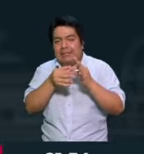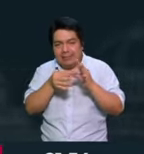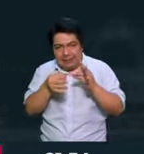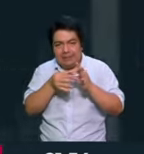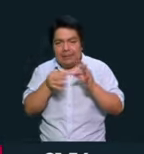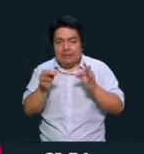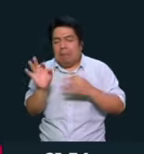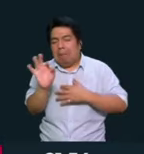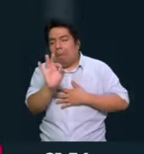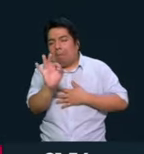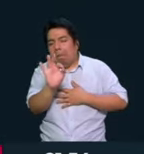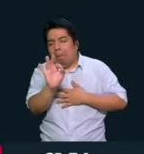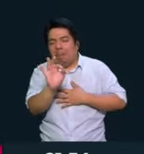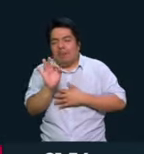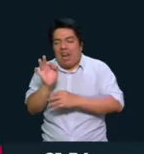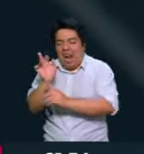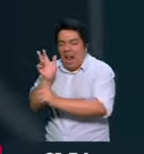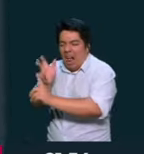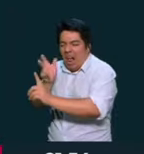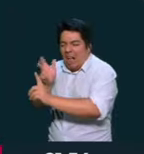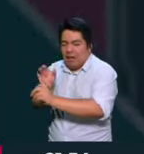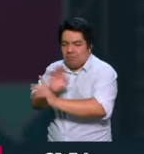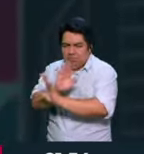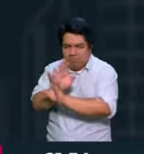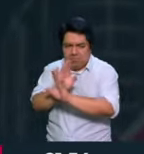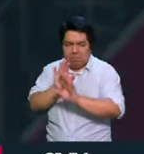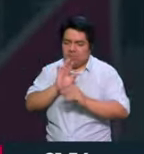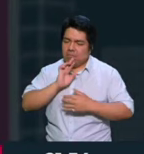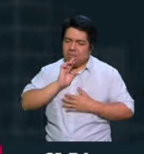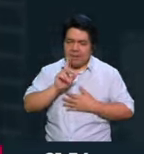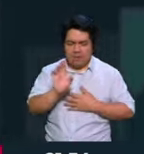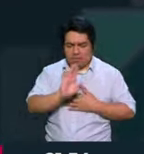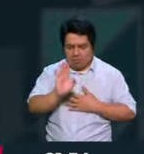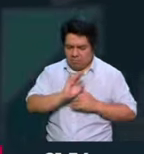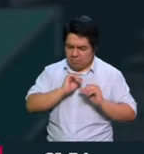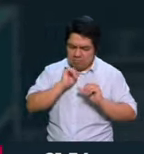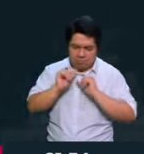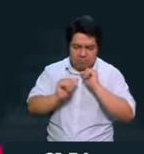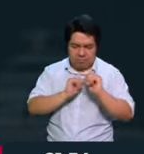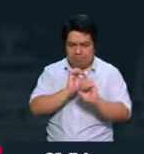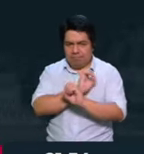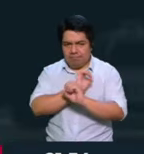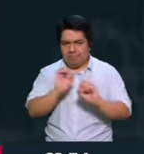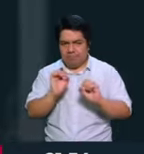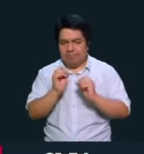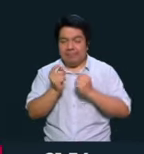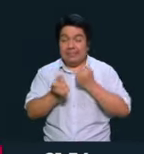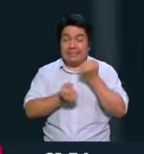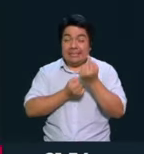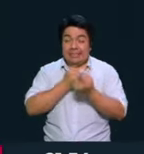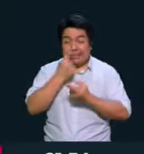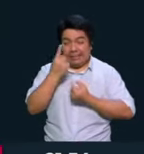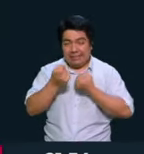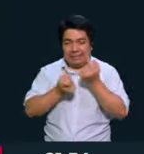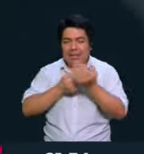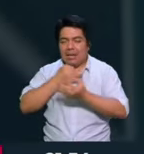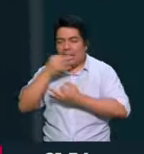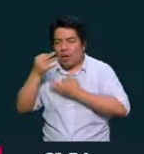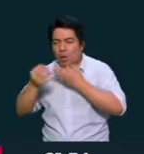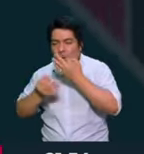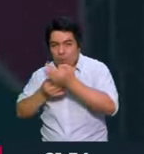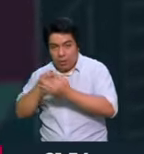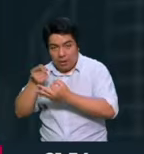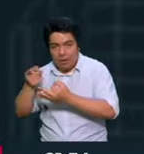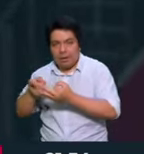se vería como una persecución y que justamente por eso no lo iba a hacer, pero hay medios que están tergiversando